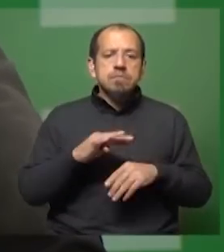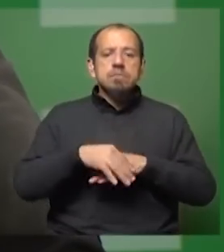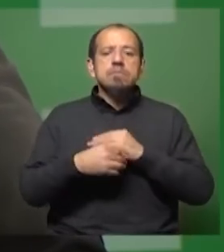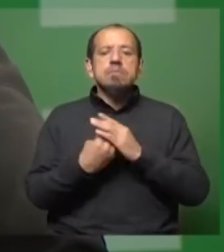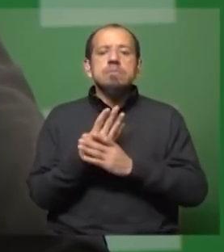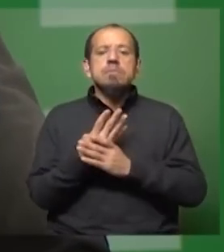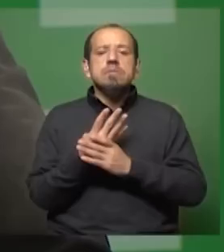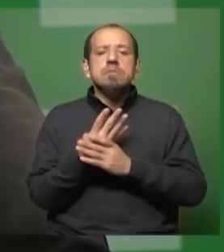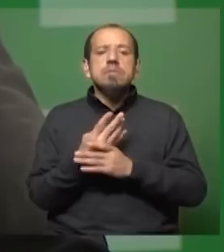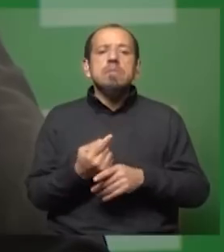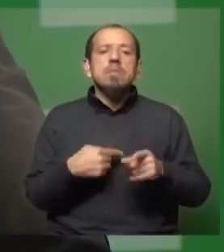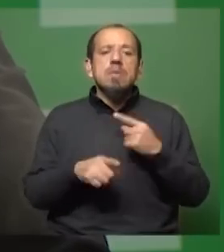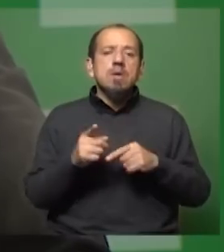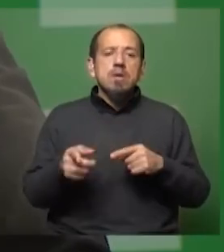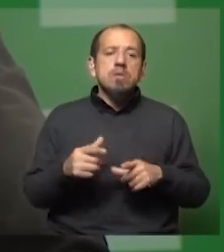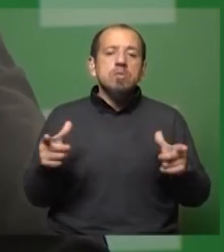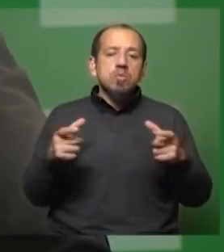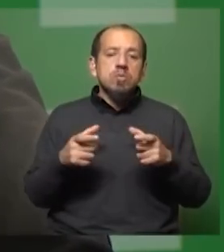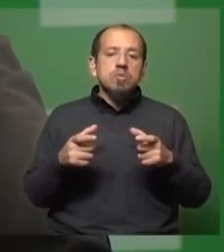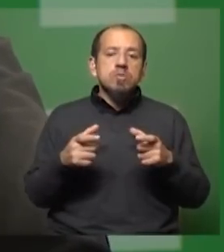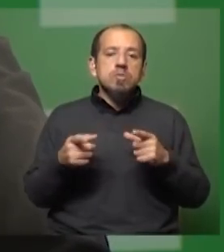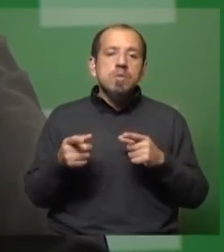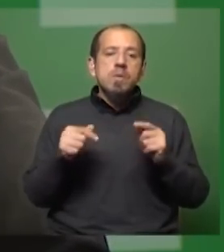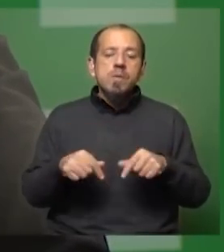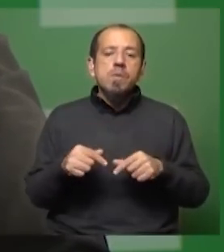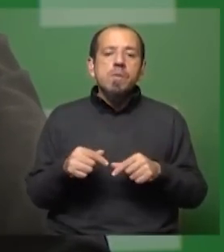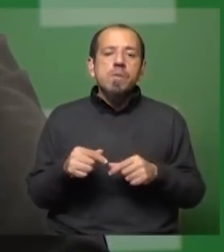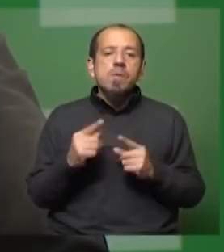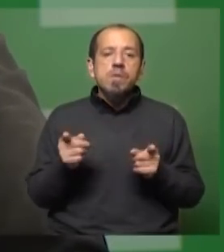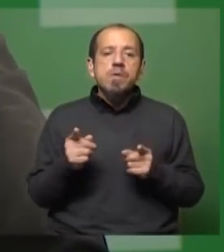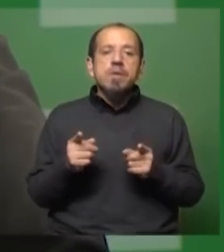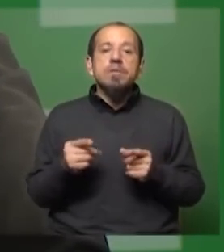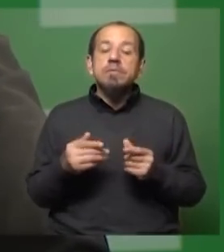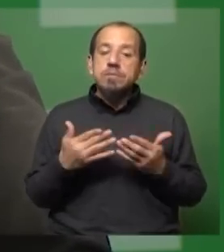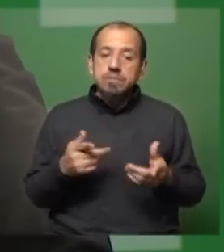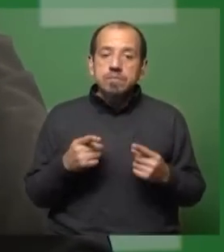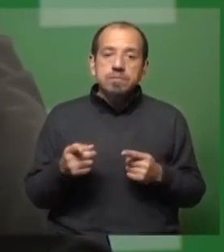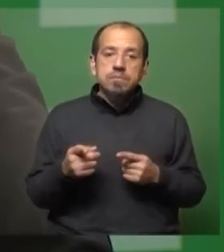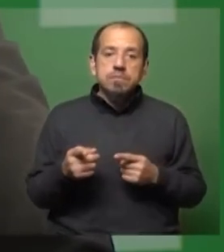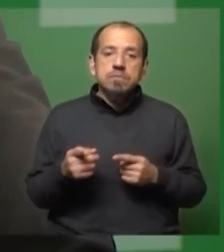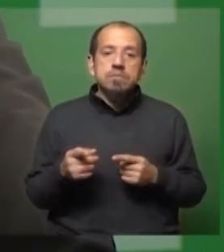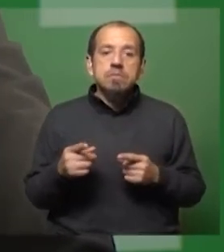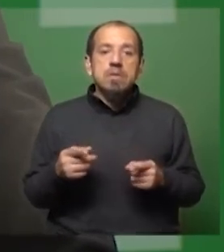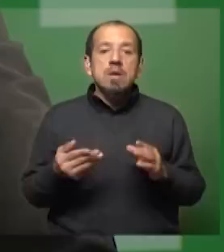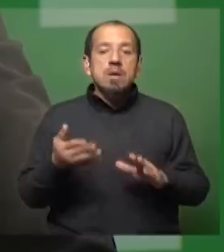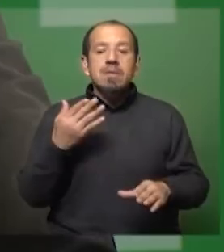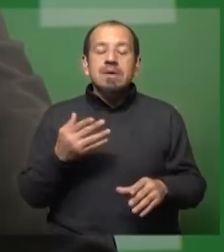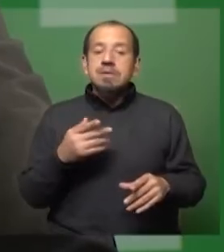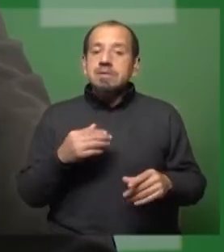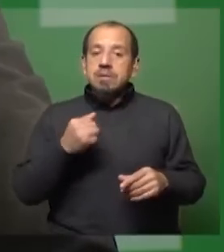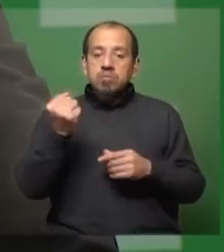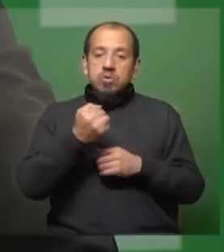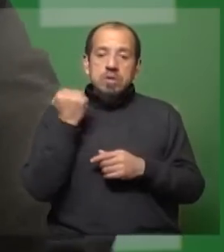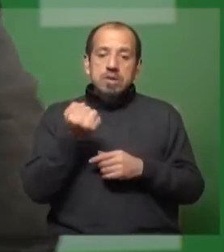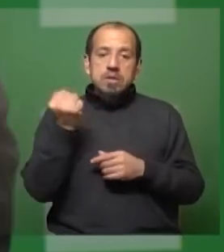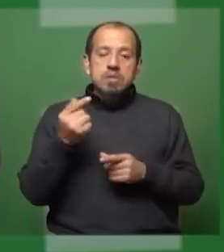no digo una Cumbre más pero que era una Cumbre que tampoco tenía esta no esta esta es pesada y te repito quizá más por el contexto que